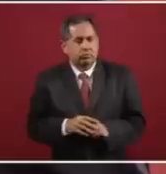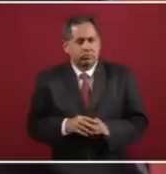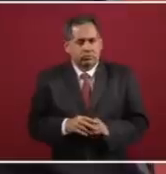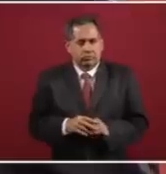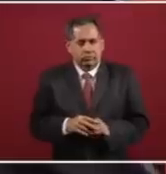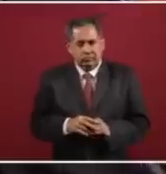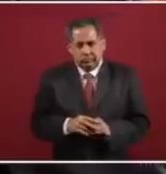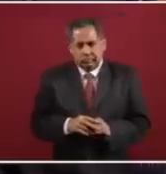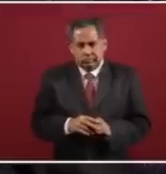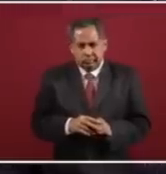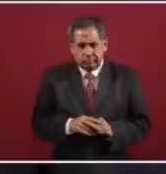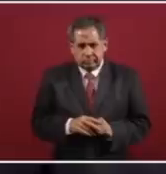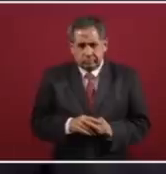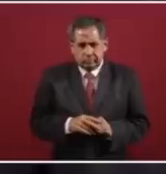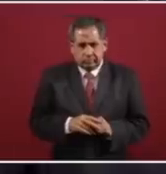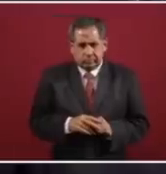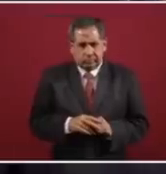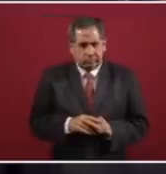se